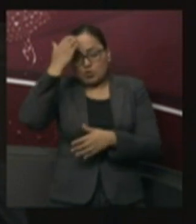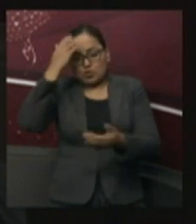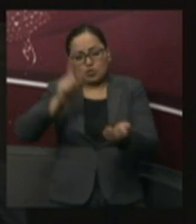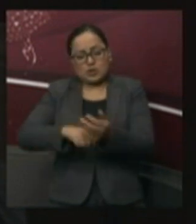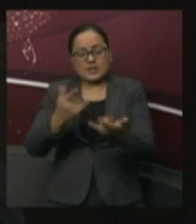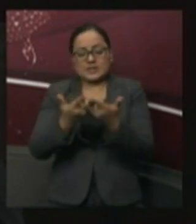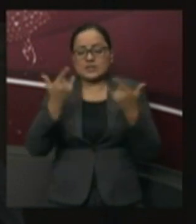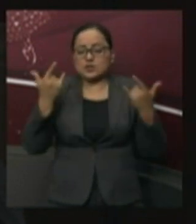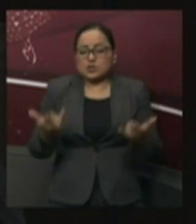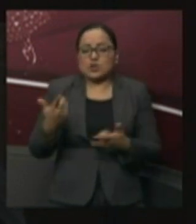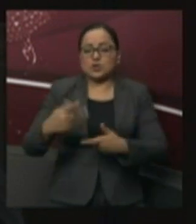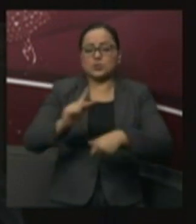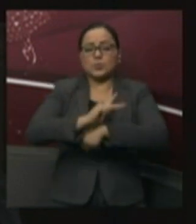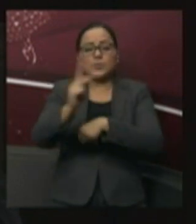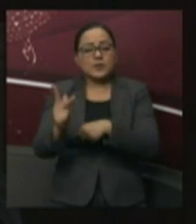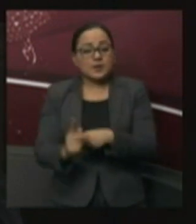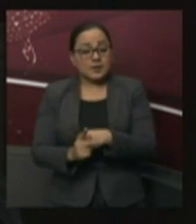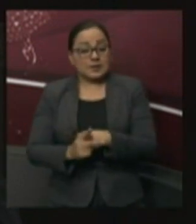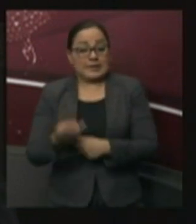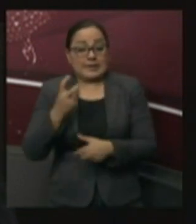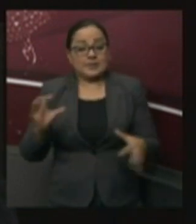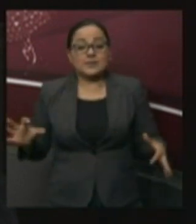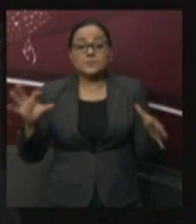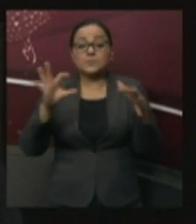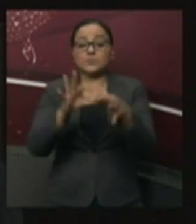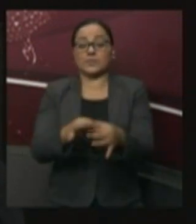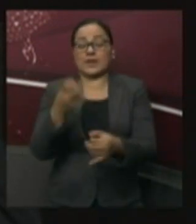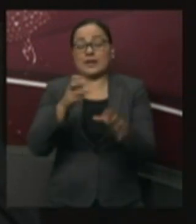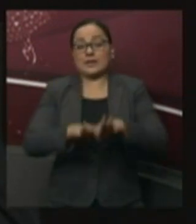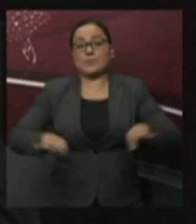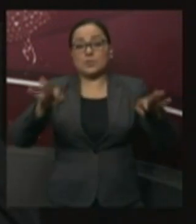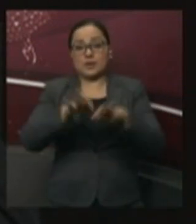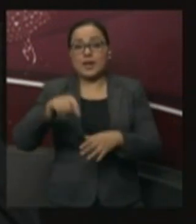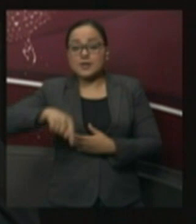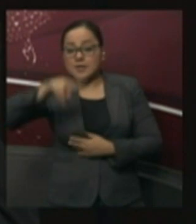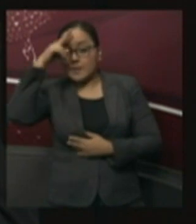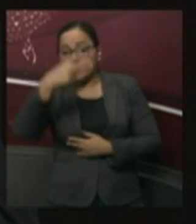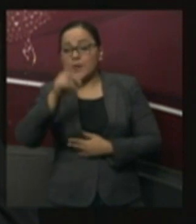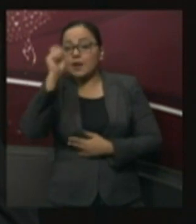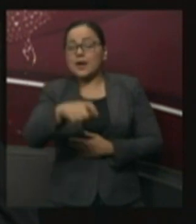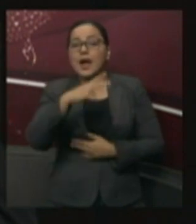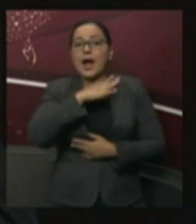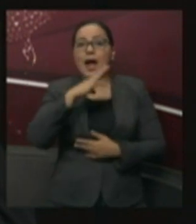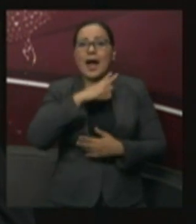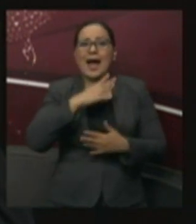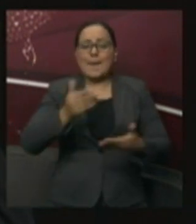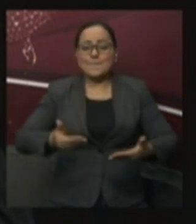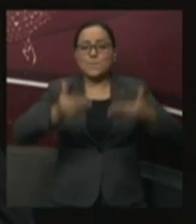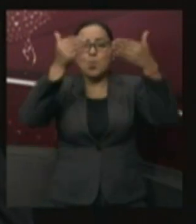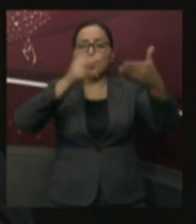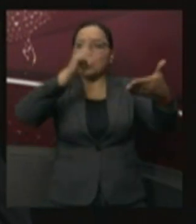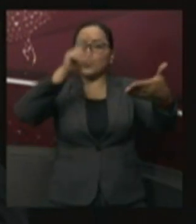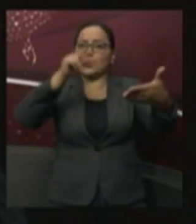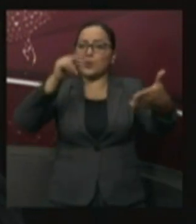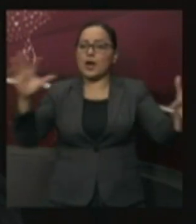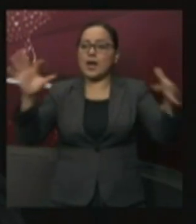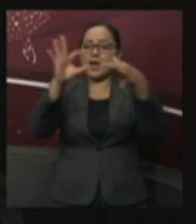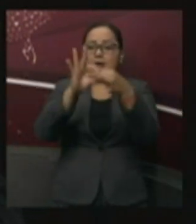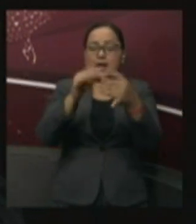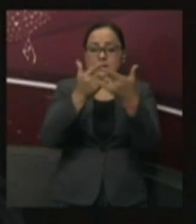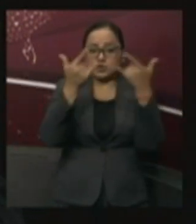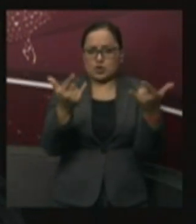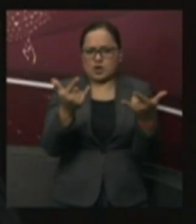patria, con la cualidad en México de que el muralismo no pinta la historia,